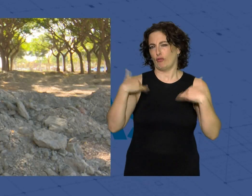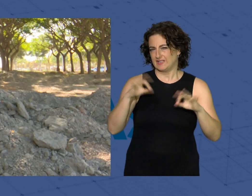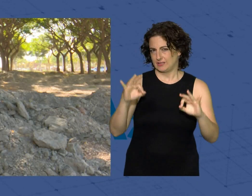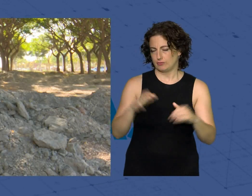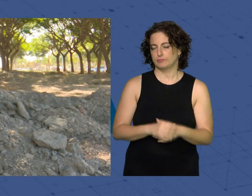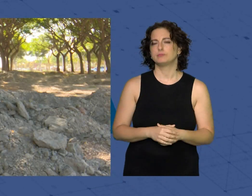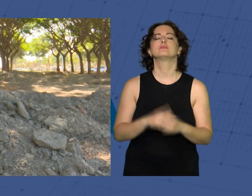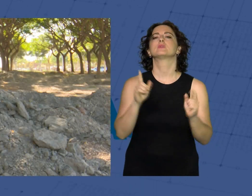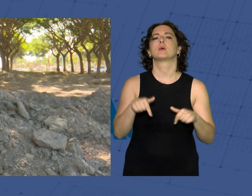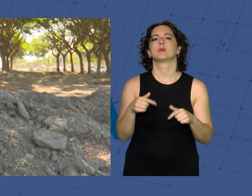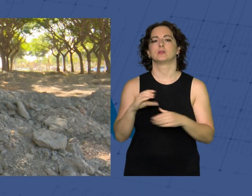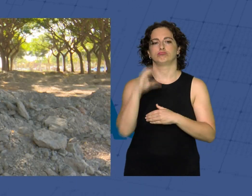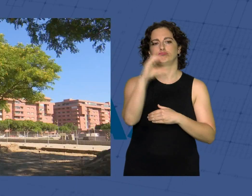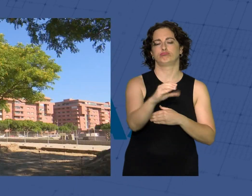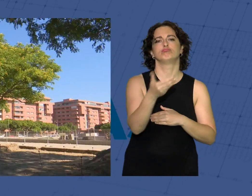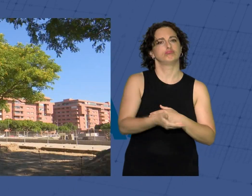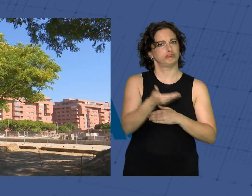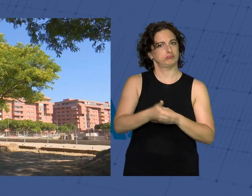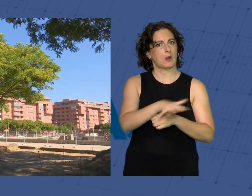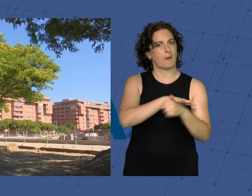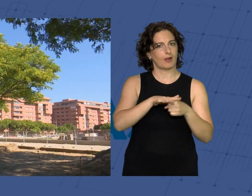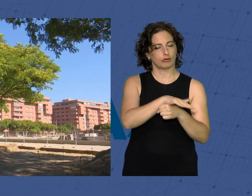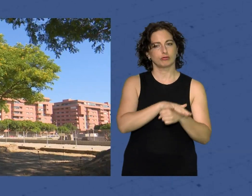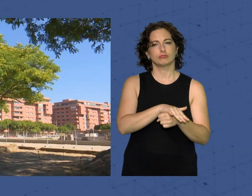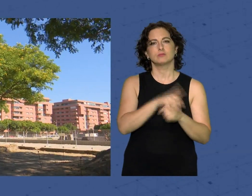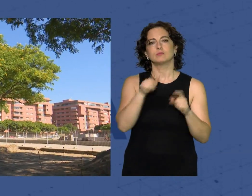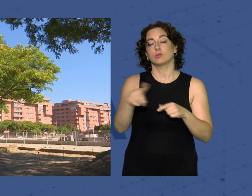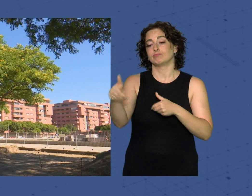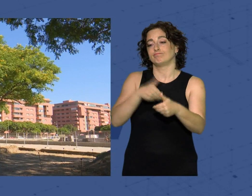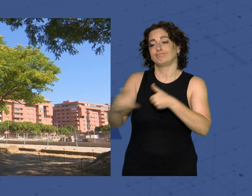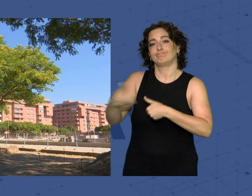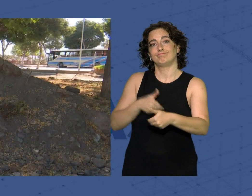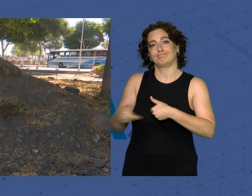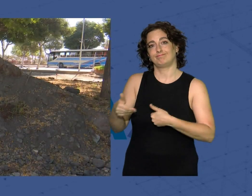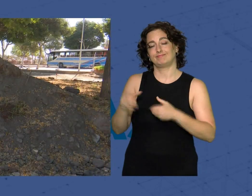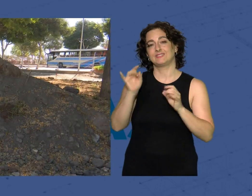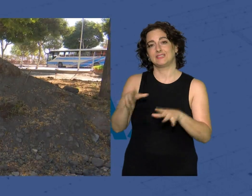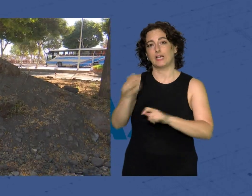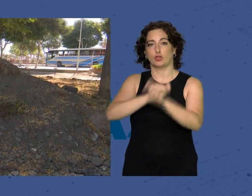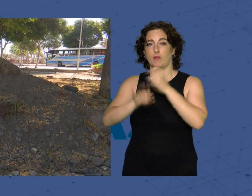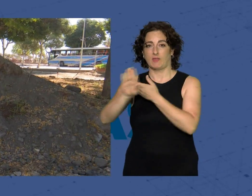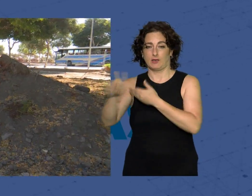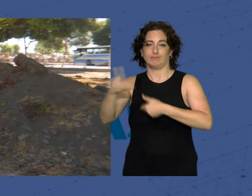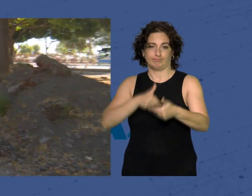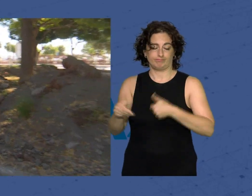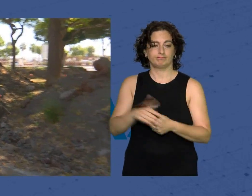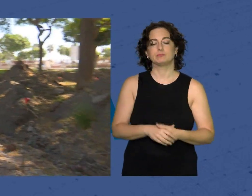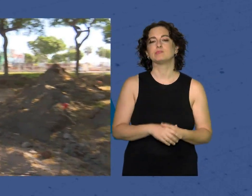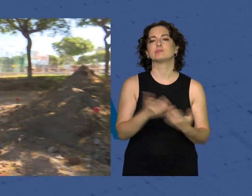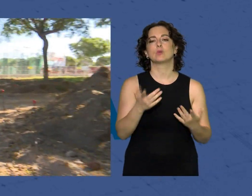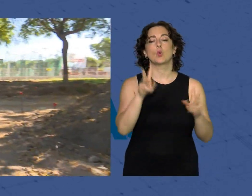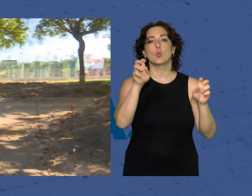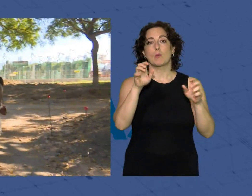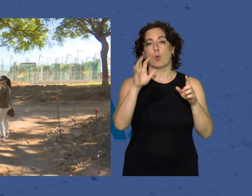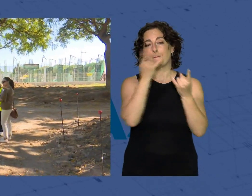una inversión muy importante para el barrio respondiendo a una demanda que nos hacía la asociación de vecinos el nuevo parque de la